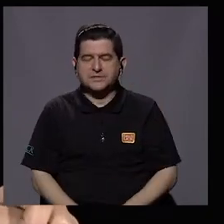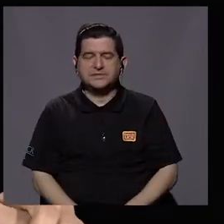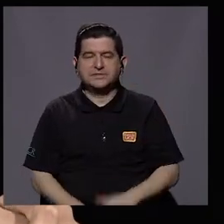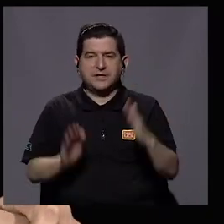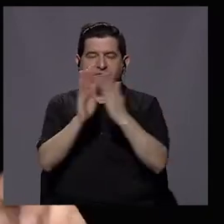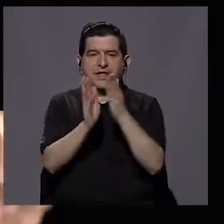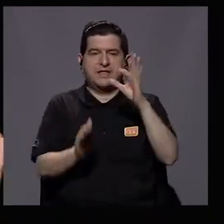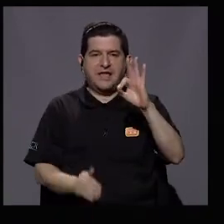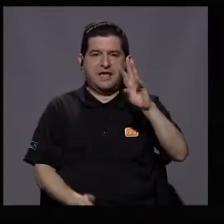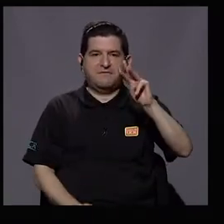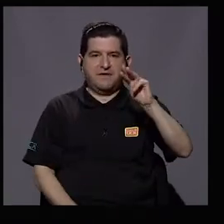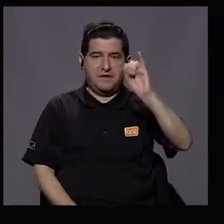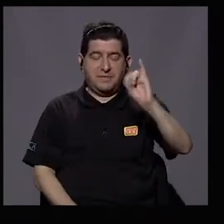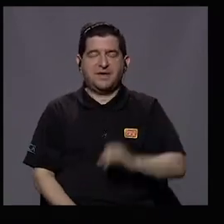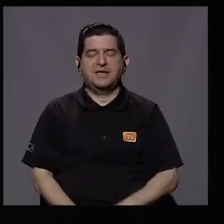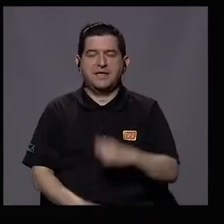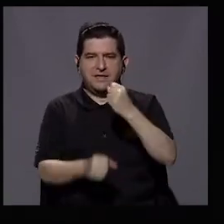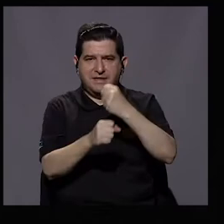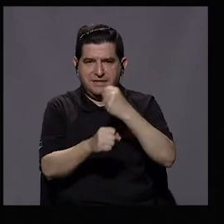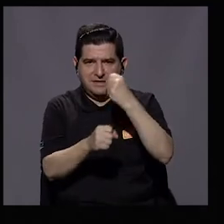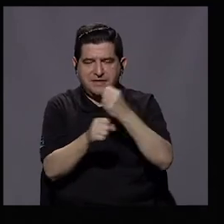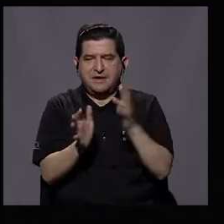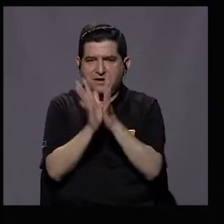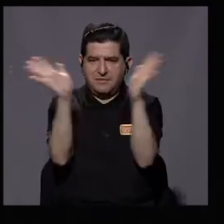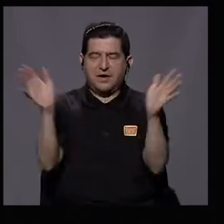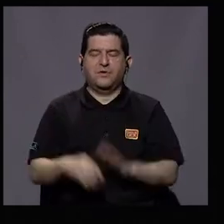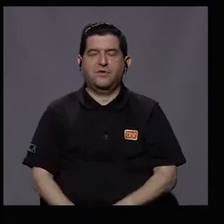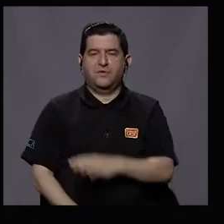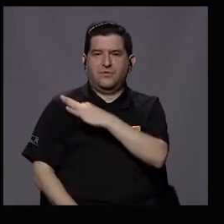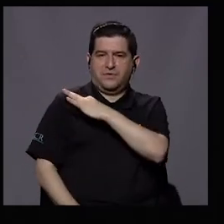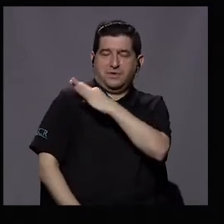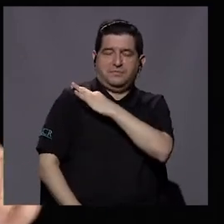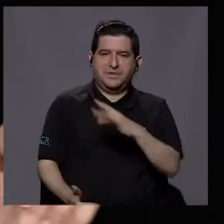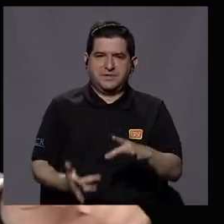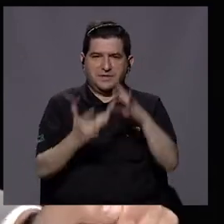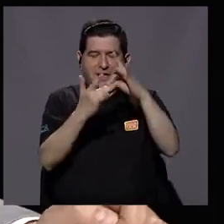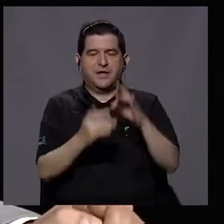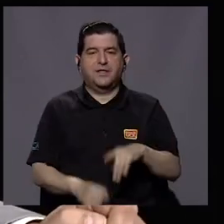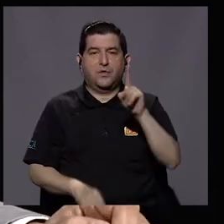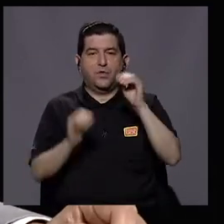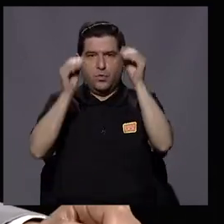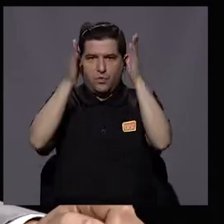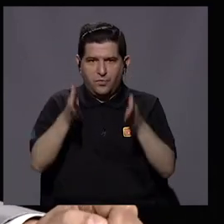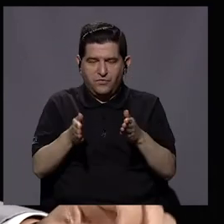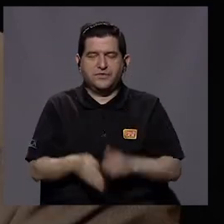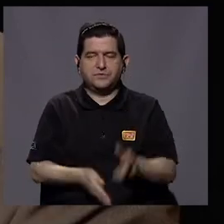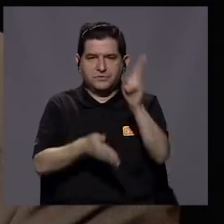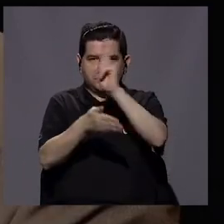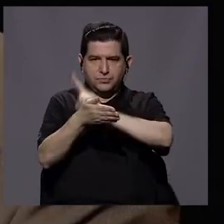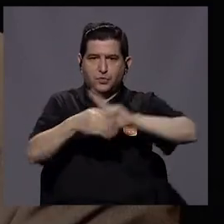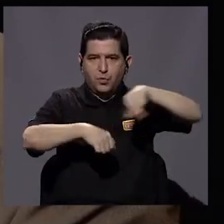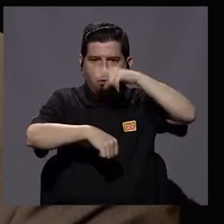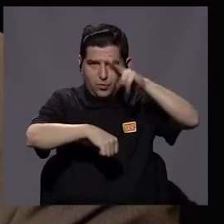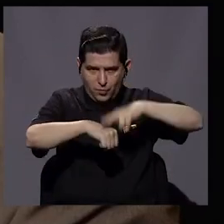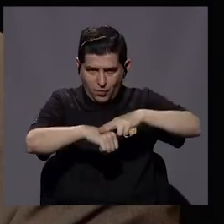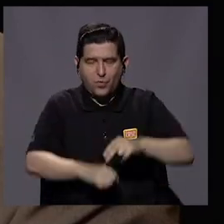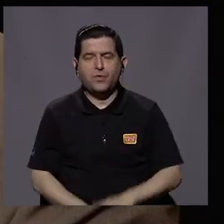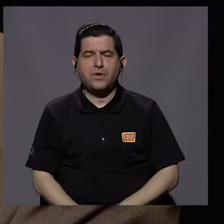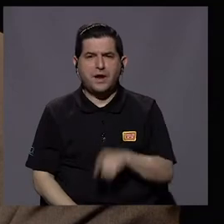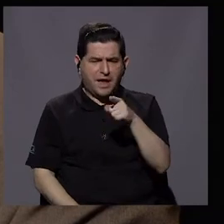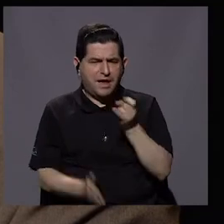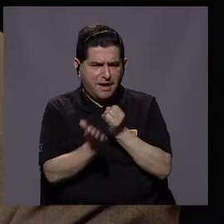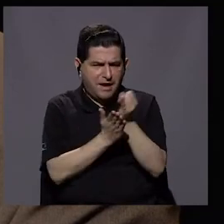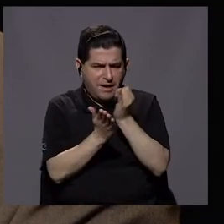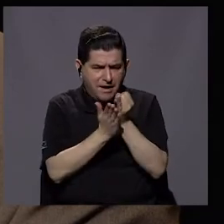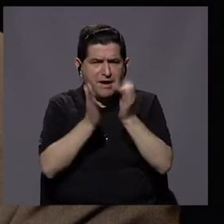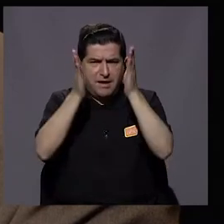Monetario Internacional de Empleo Público. Tengo de invitado especial a un académico de la Universidad Nacional, a un investigador con amplia